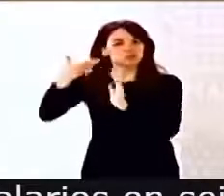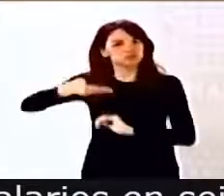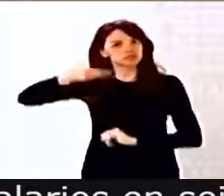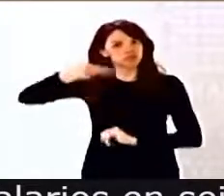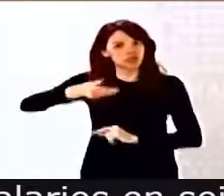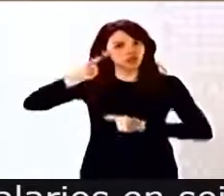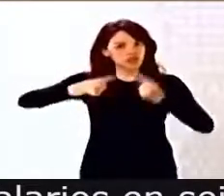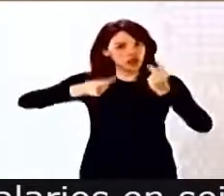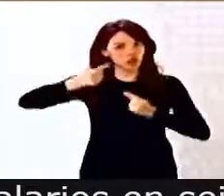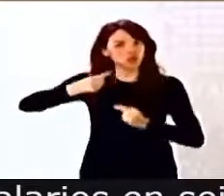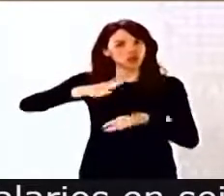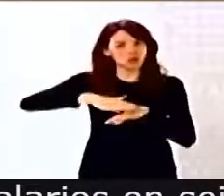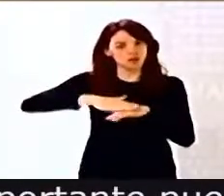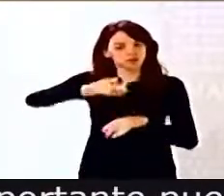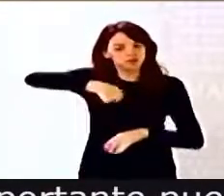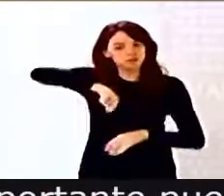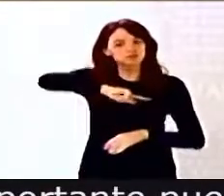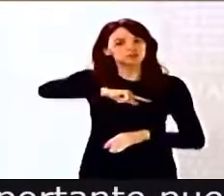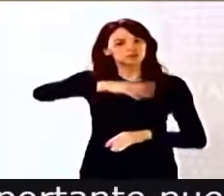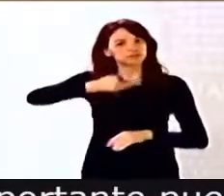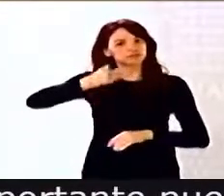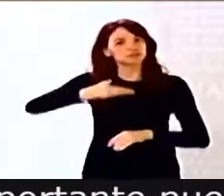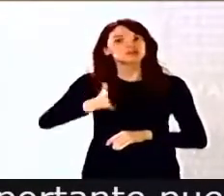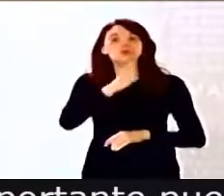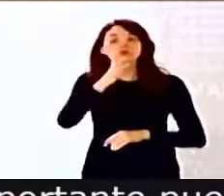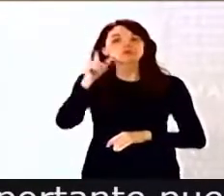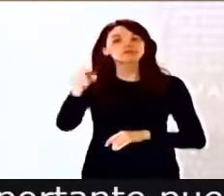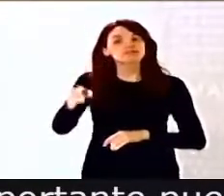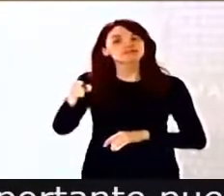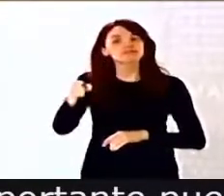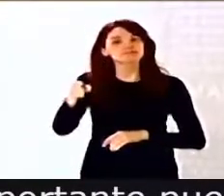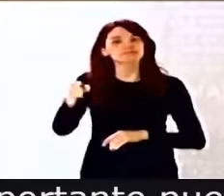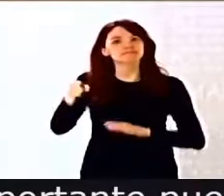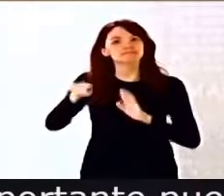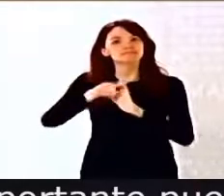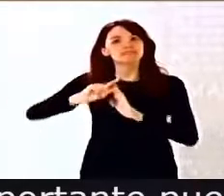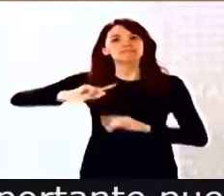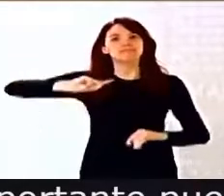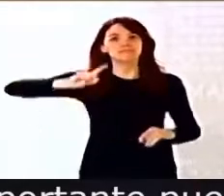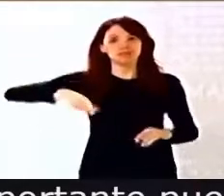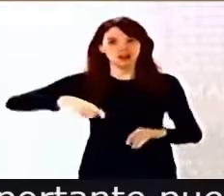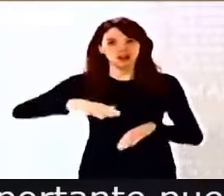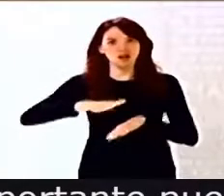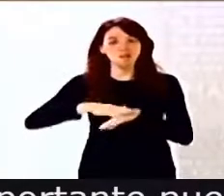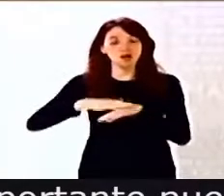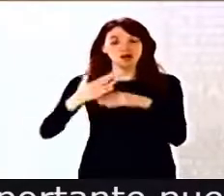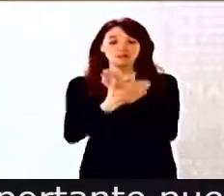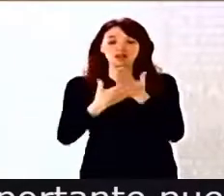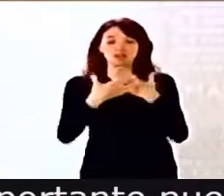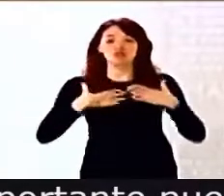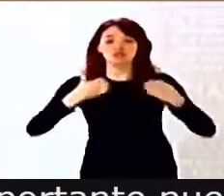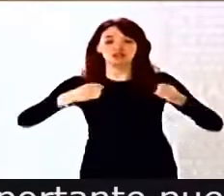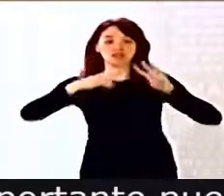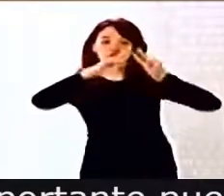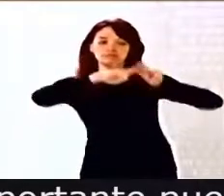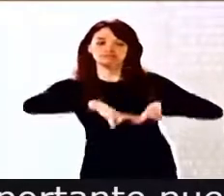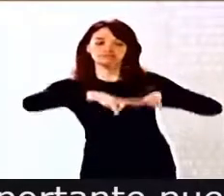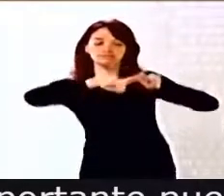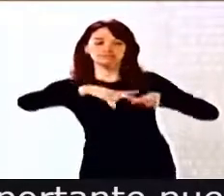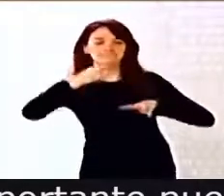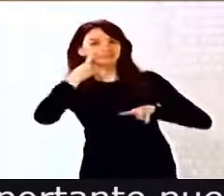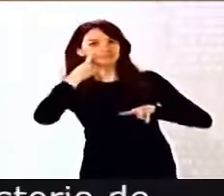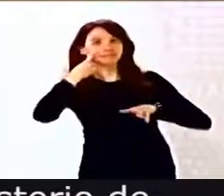que esto ha sido uno de los indicadores que nos han medido en el Ministerio de Sanidad de cara a